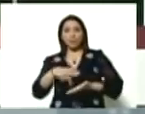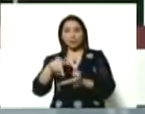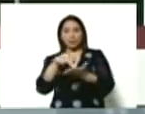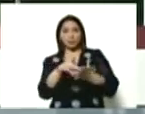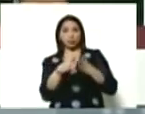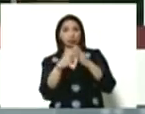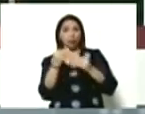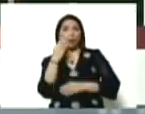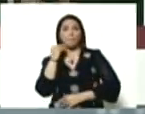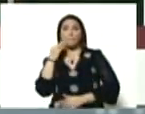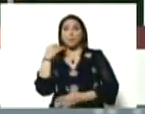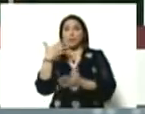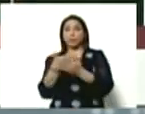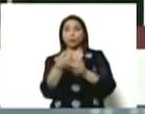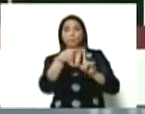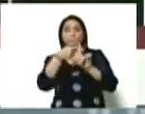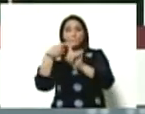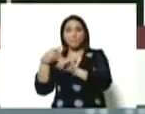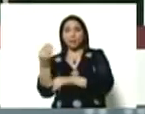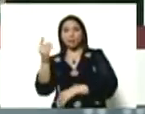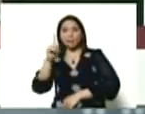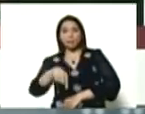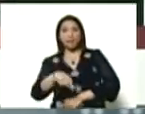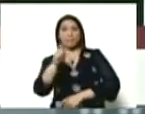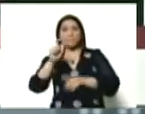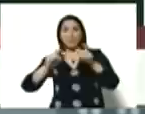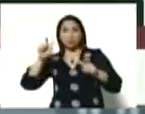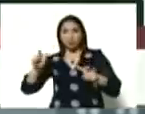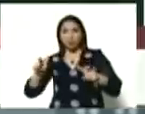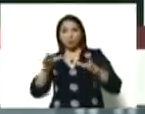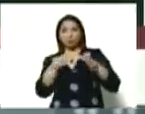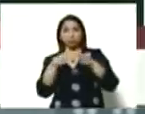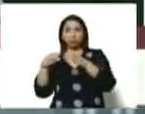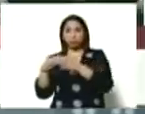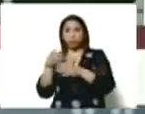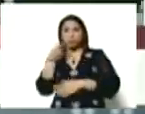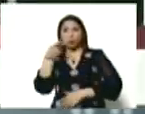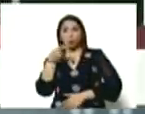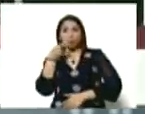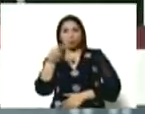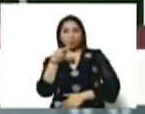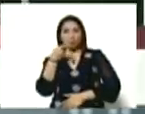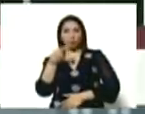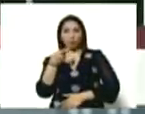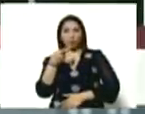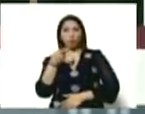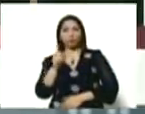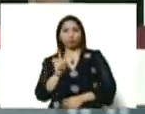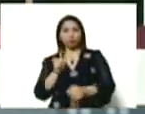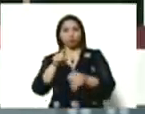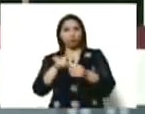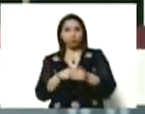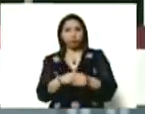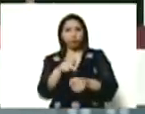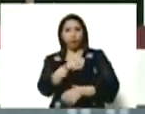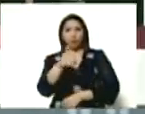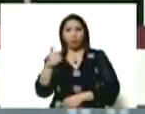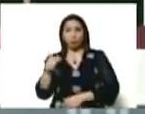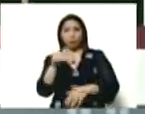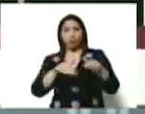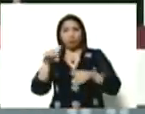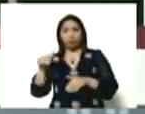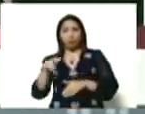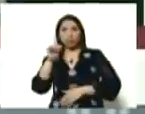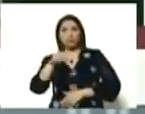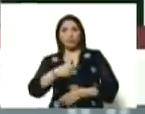los expertos más los actores políticos, los partidos políticos que van a ser parte de la elección, cada uno con su firma digital,